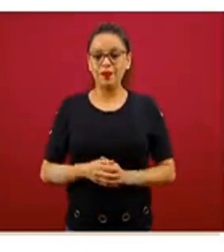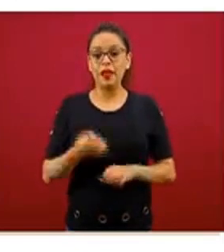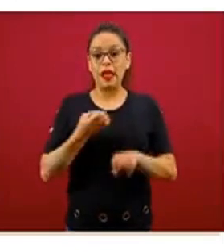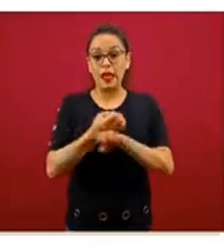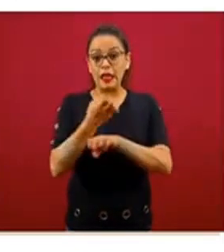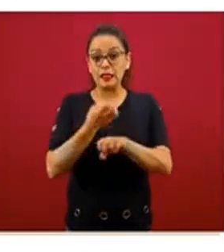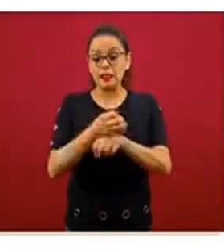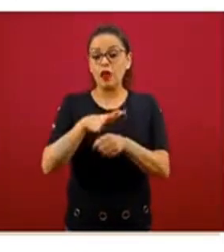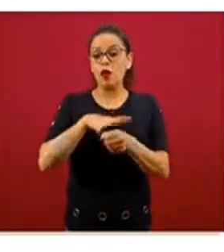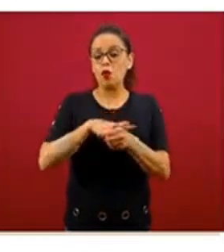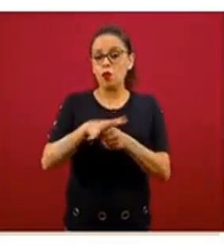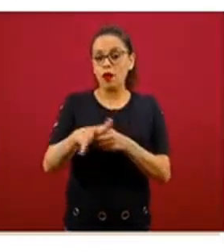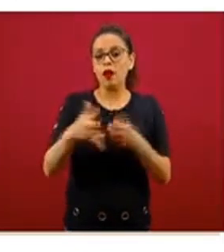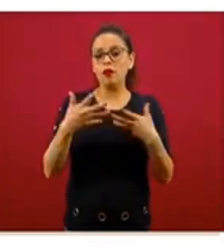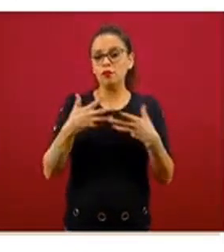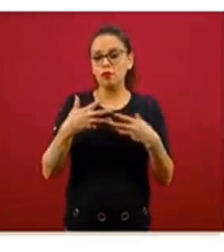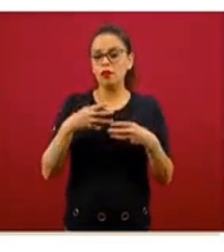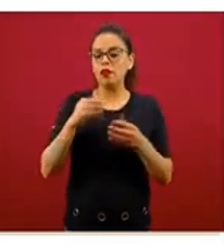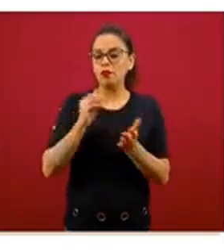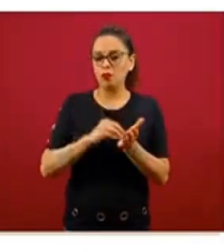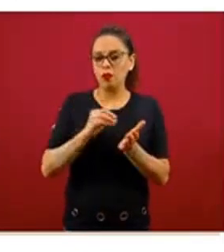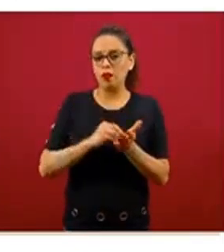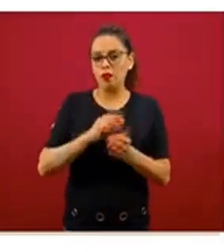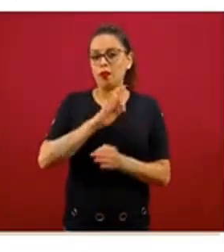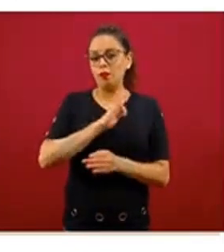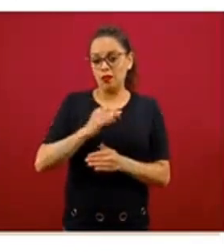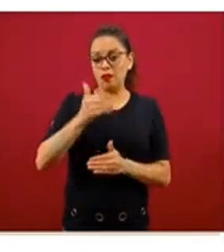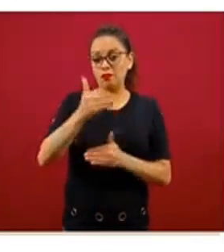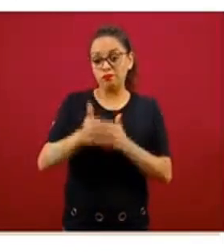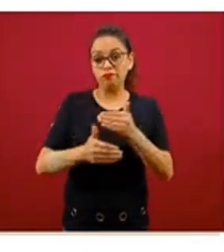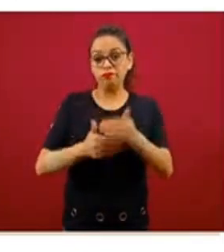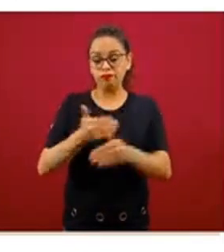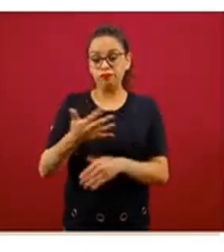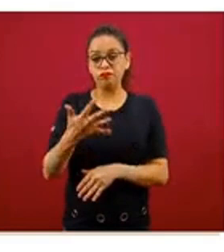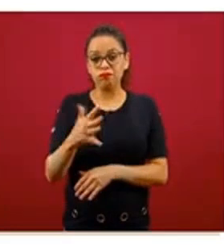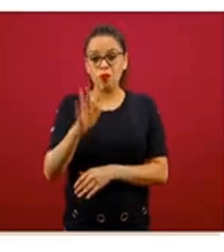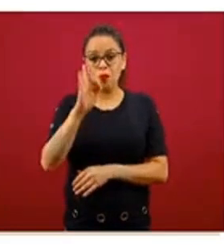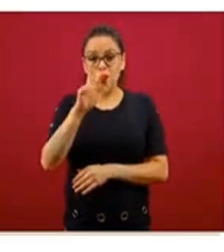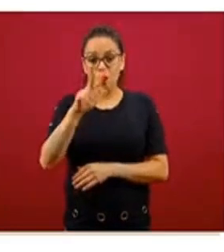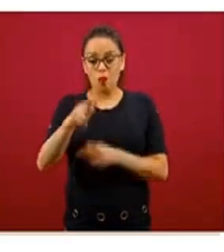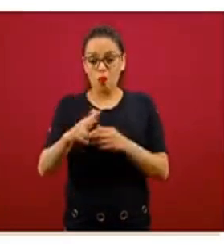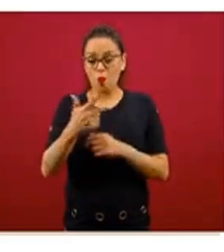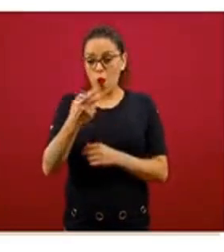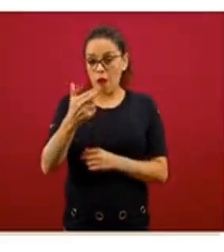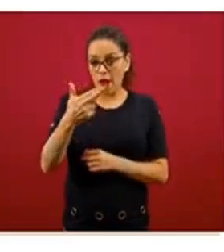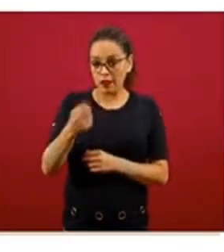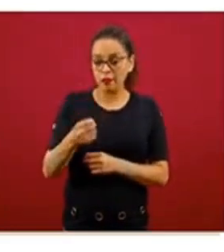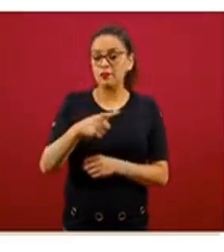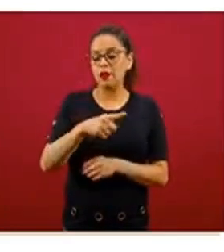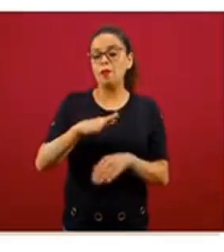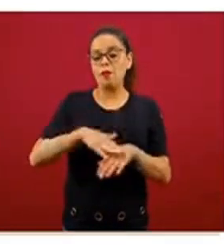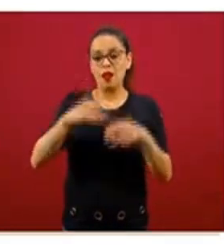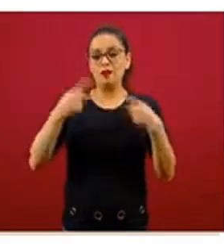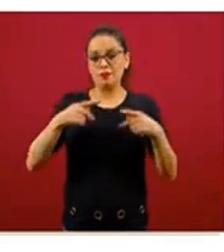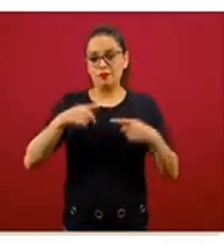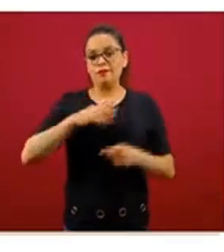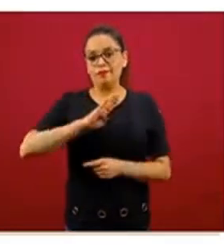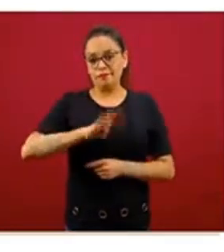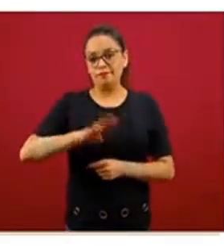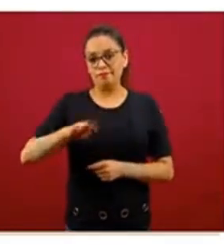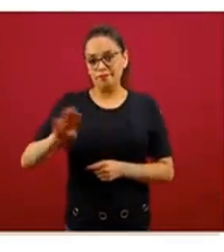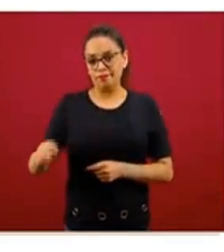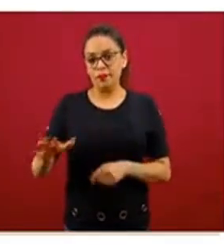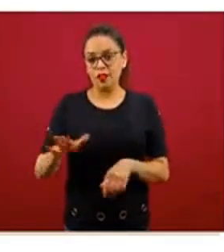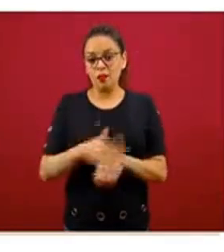federativas pudieran tener todavía un incremento en las siguientes 48 horas de esa carga de defunciones, dado que tienen